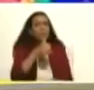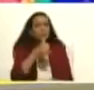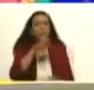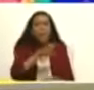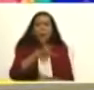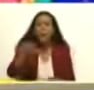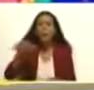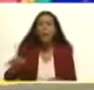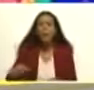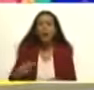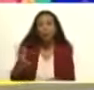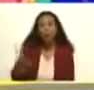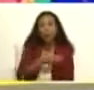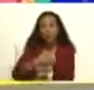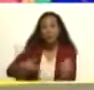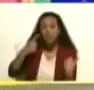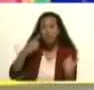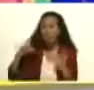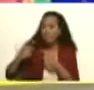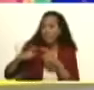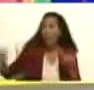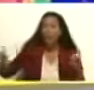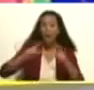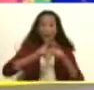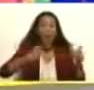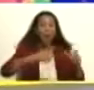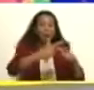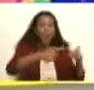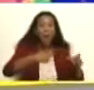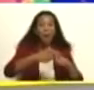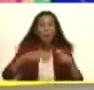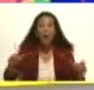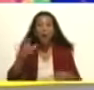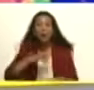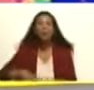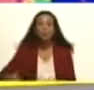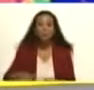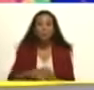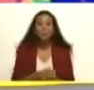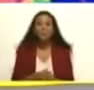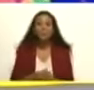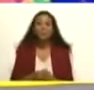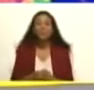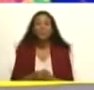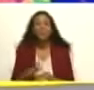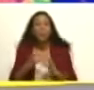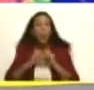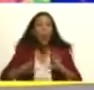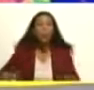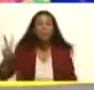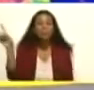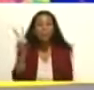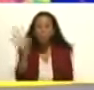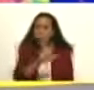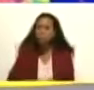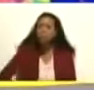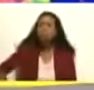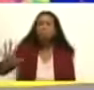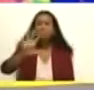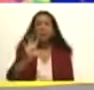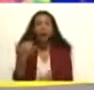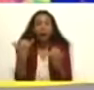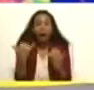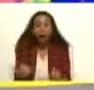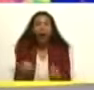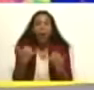bueno, mi comandante jefe, para seguirse multiplicando. Ahora nos multiplicaremos por toda Venezuela, definitivamente, y vamos ahora,